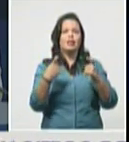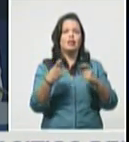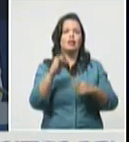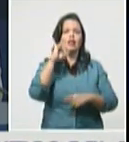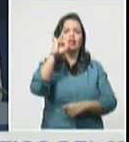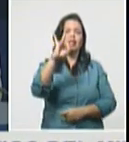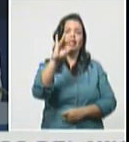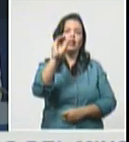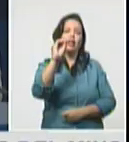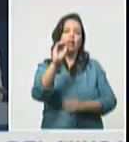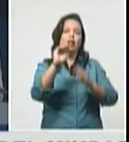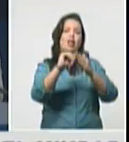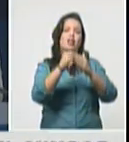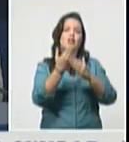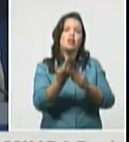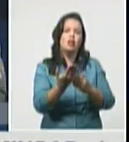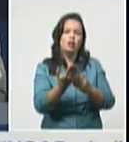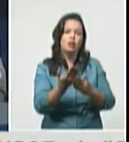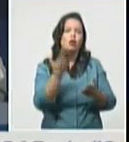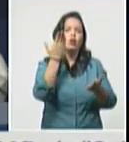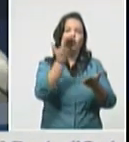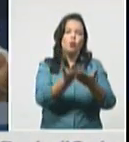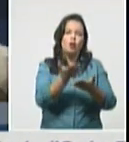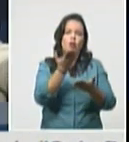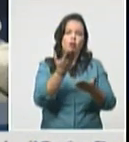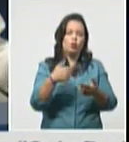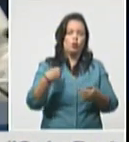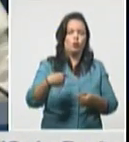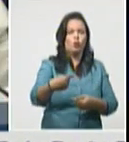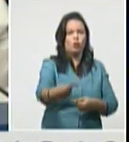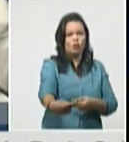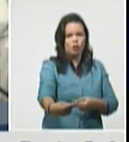un pesquisaje, una vigilancia epidemiológica.